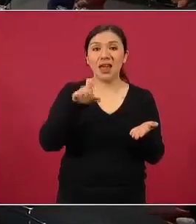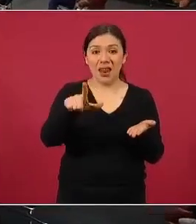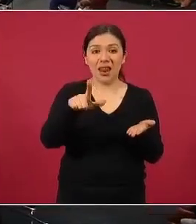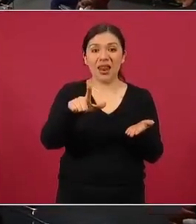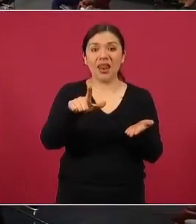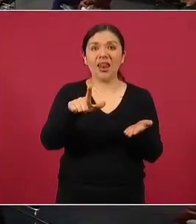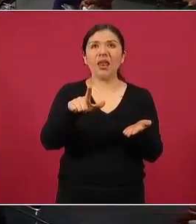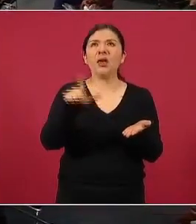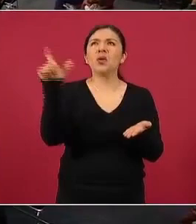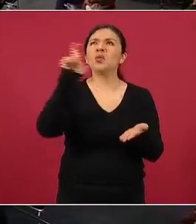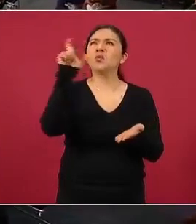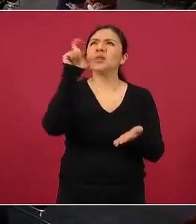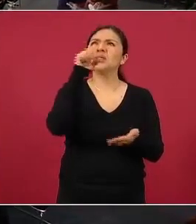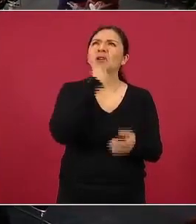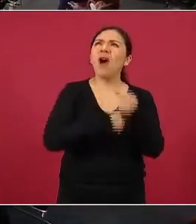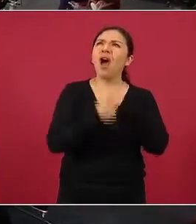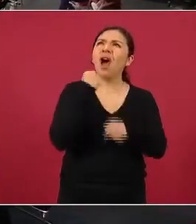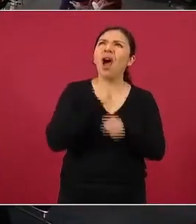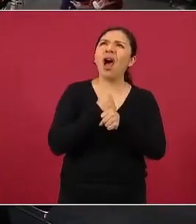los años